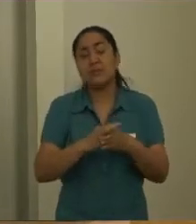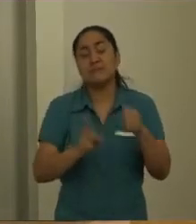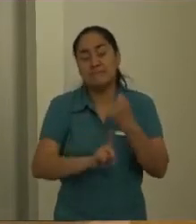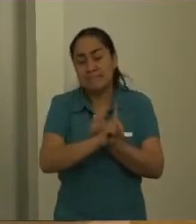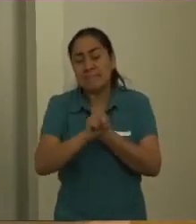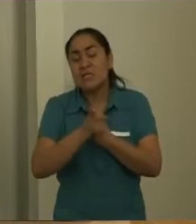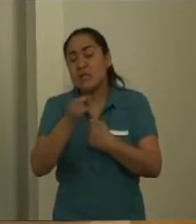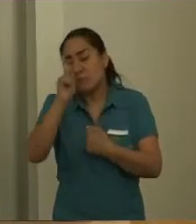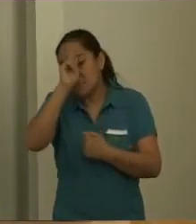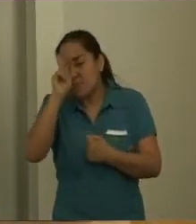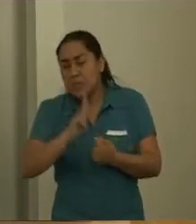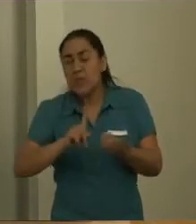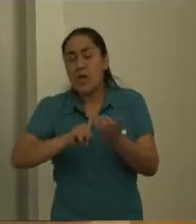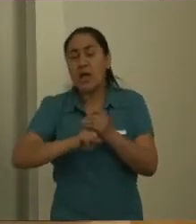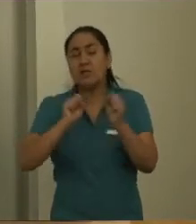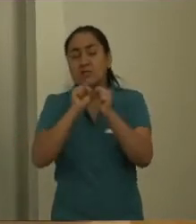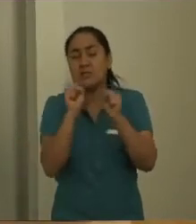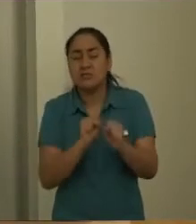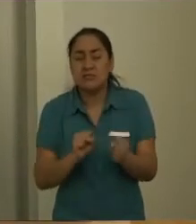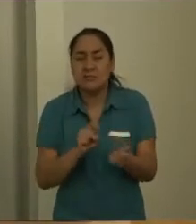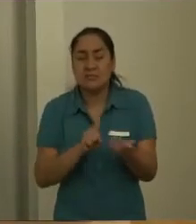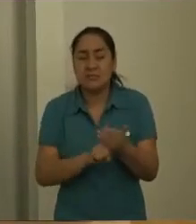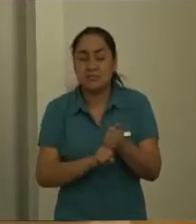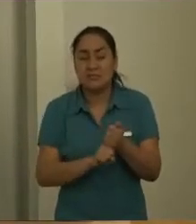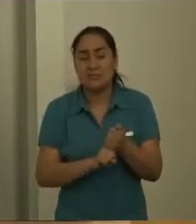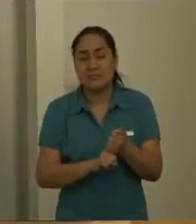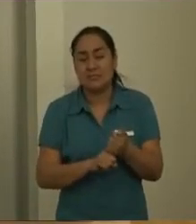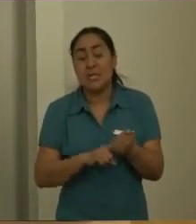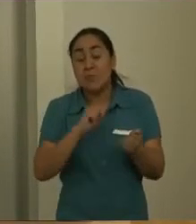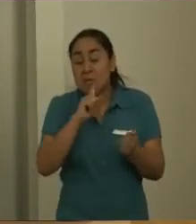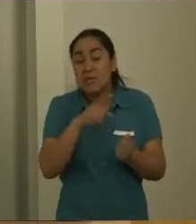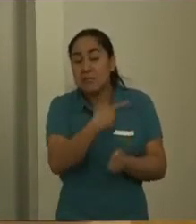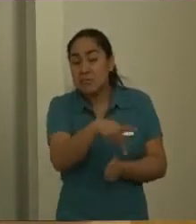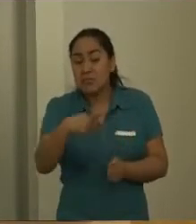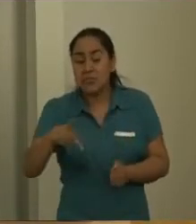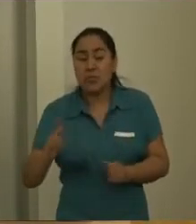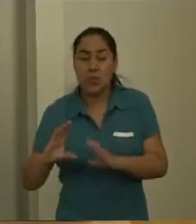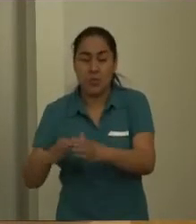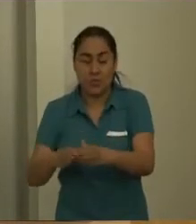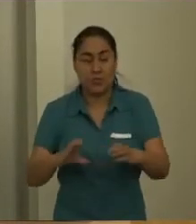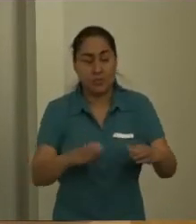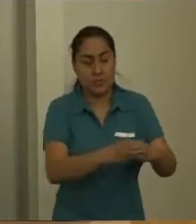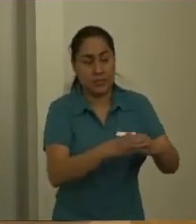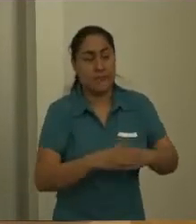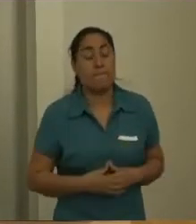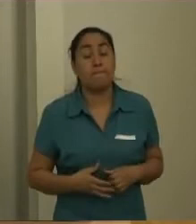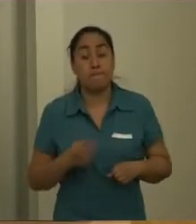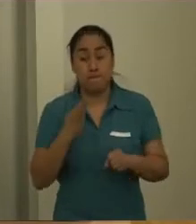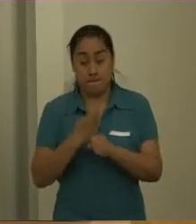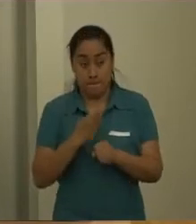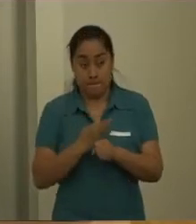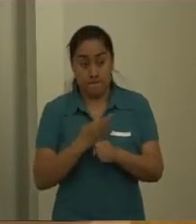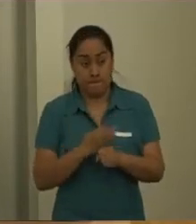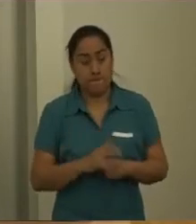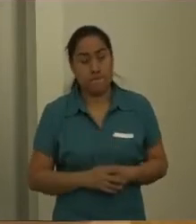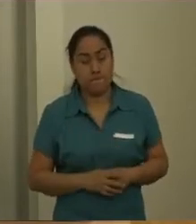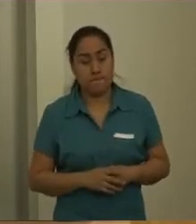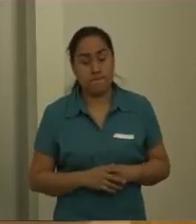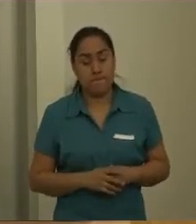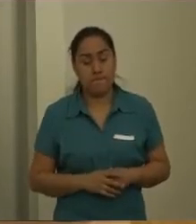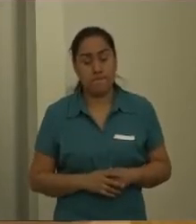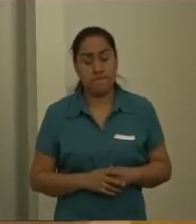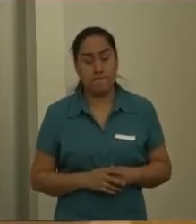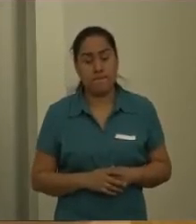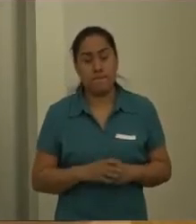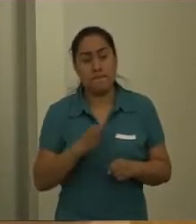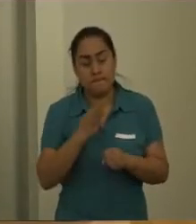deterioro de los sistemas internos de las propiedades comunidades este modelo deseado aún sin forma